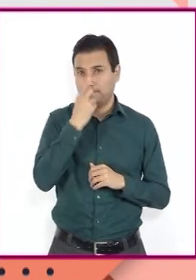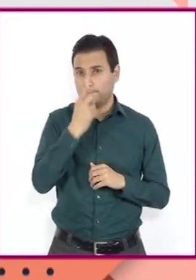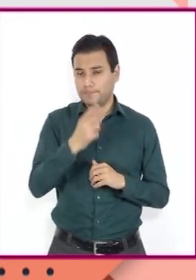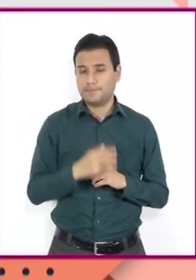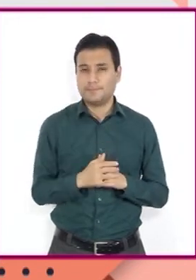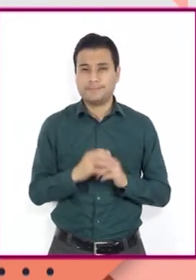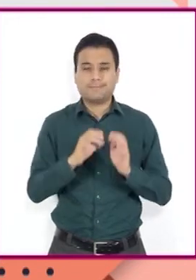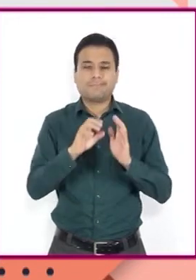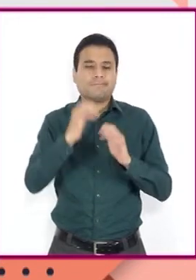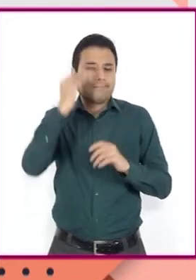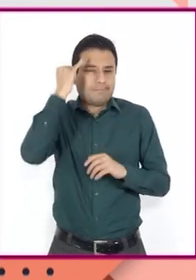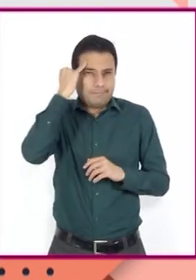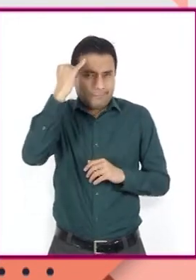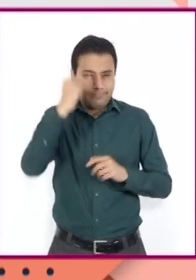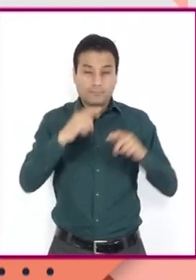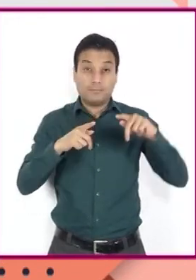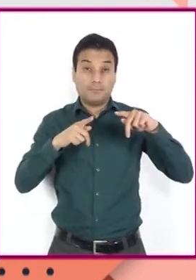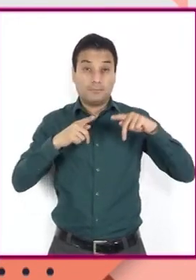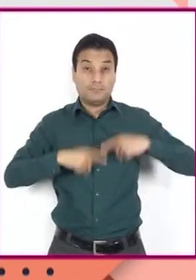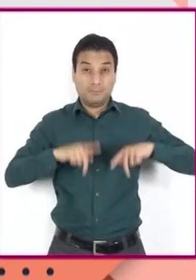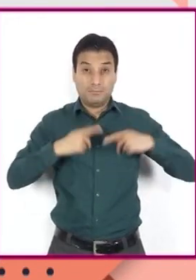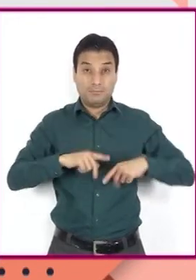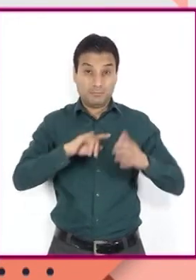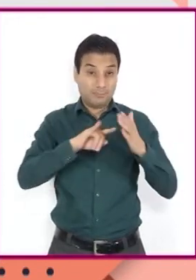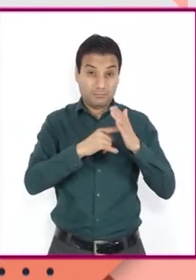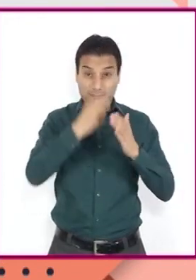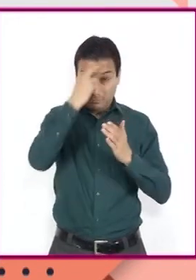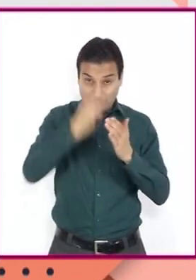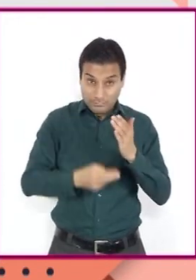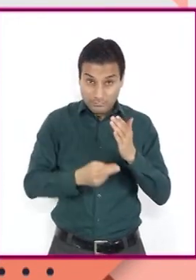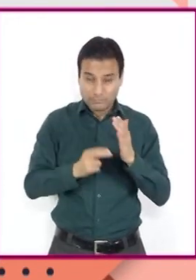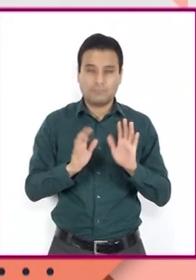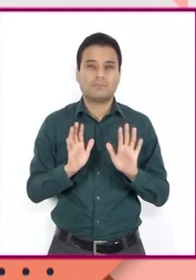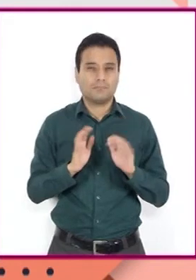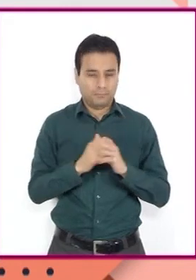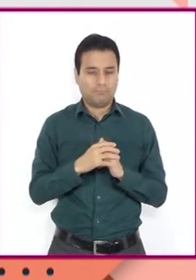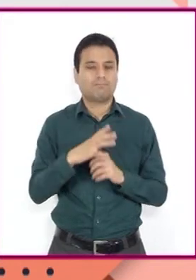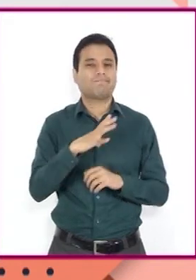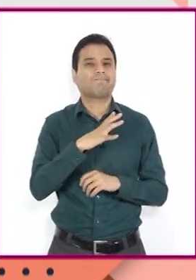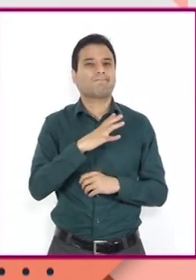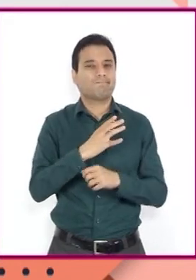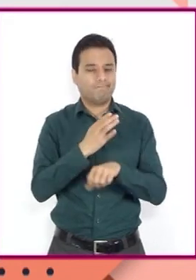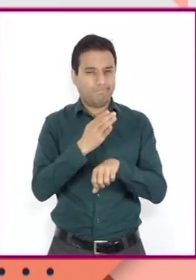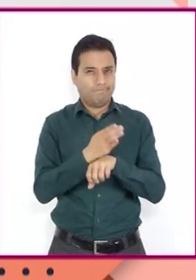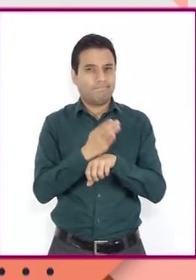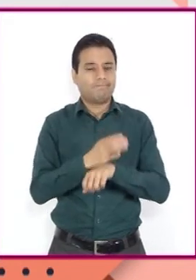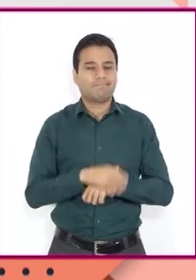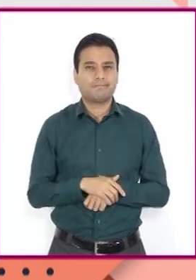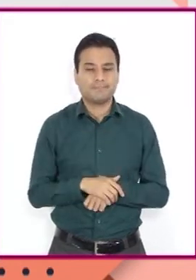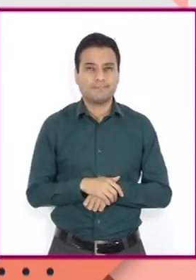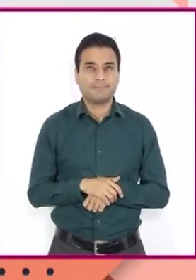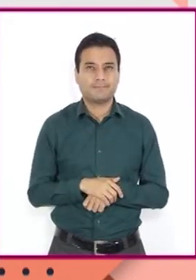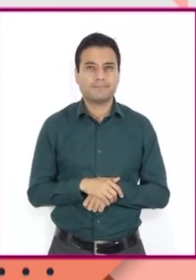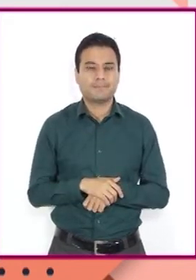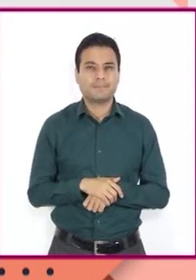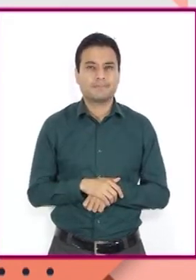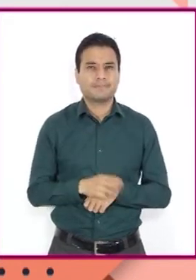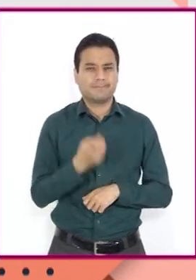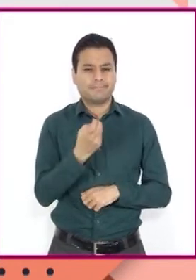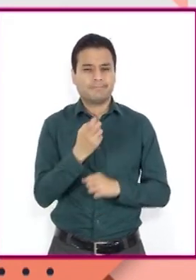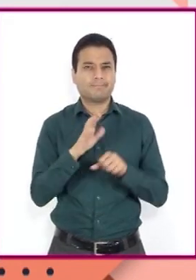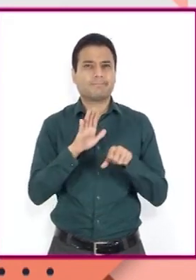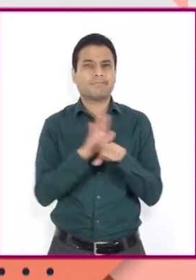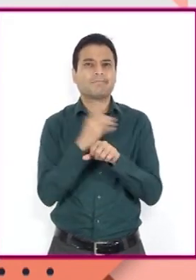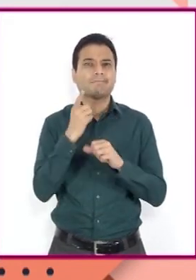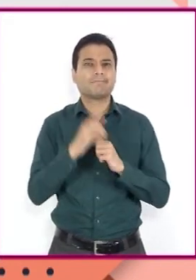en el caso de que se dé la conducta negativa, ya sea ha previsto un mecanismo para corregirla. Esto es porque para